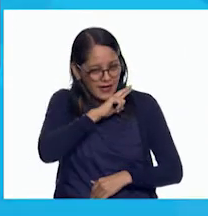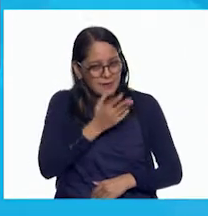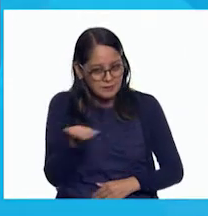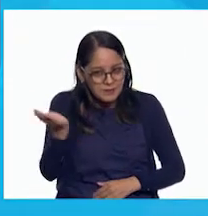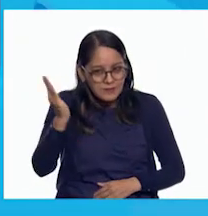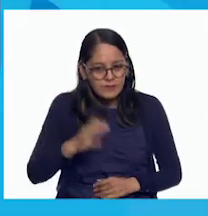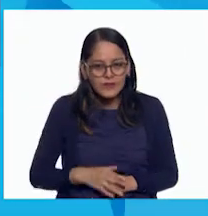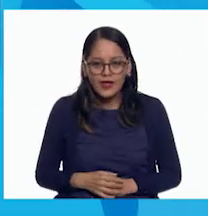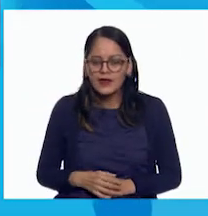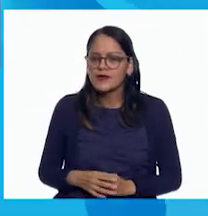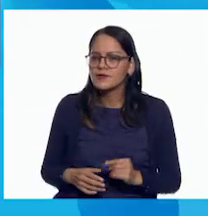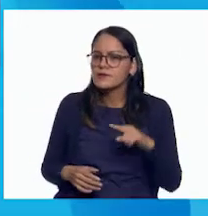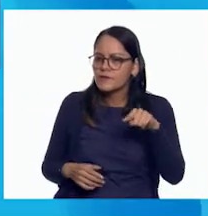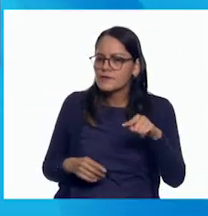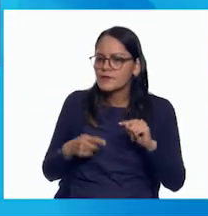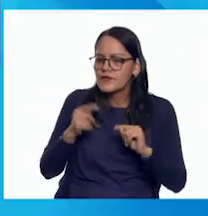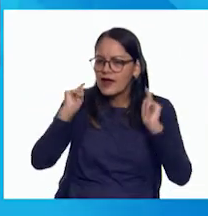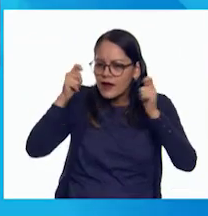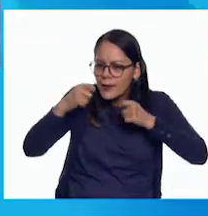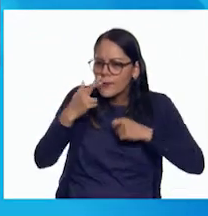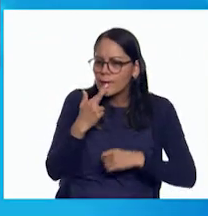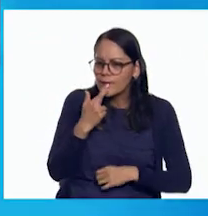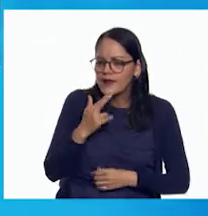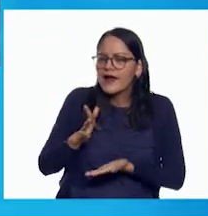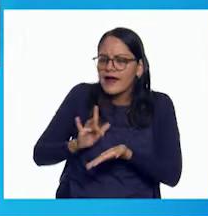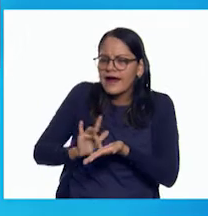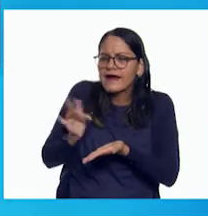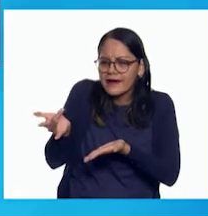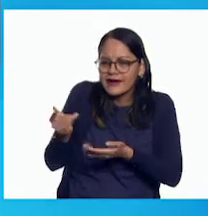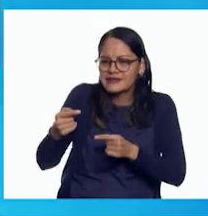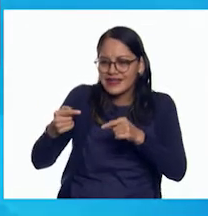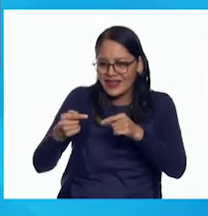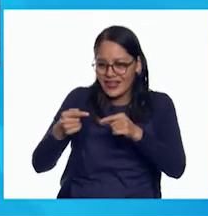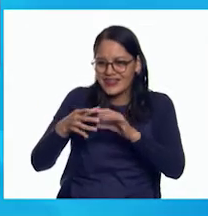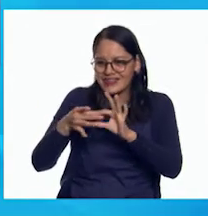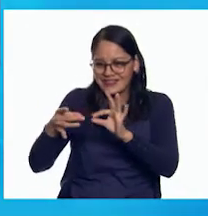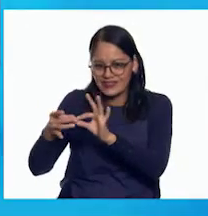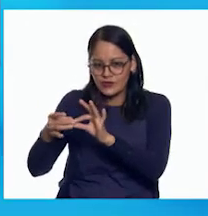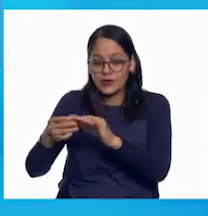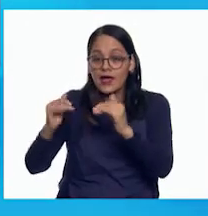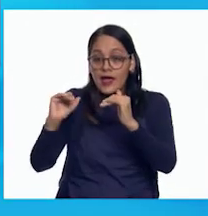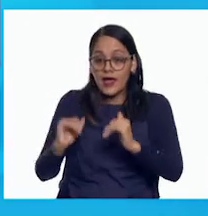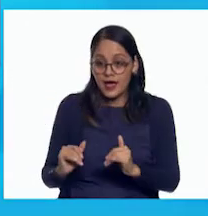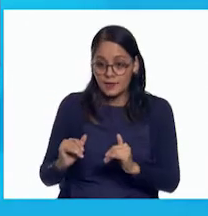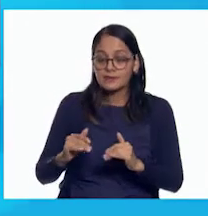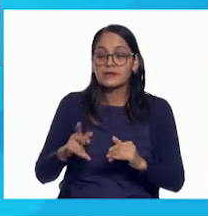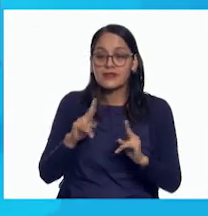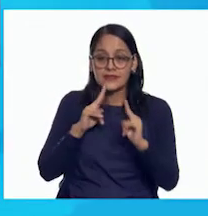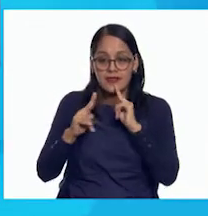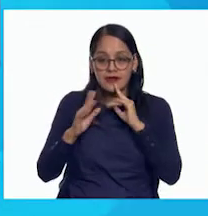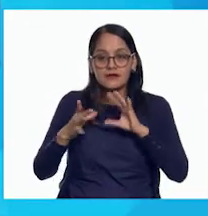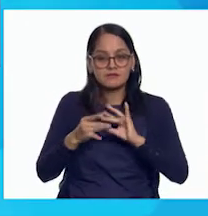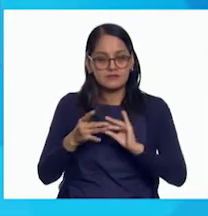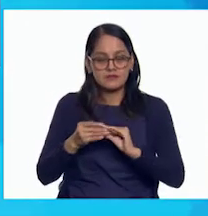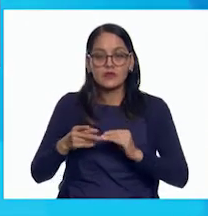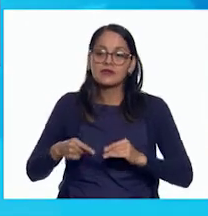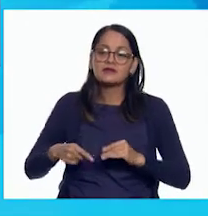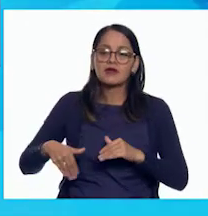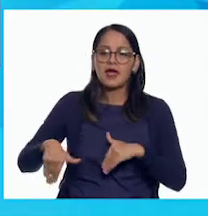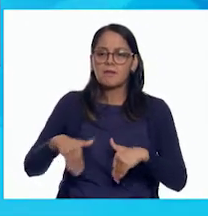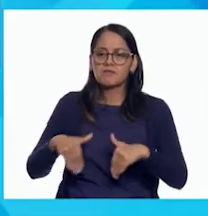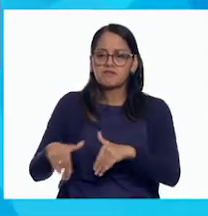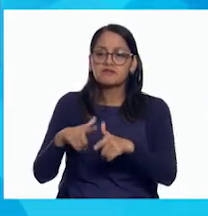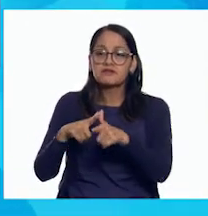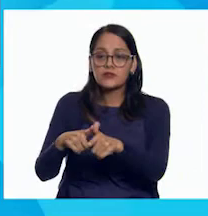siguiente guión: gracias, señor lobo, dijo Caperucita, y siguió por el camino que le indicó el